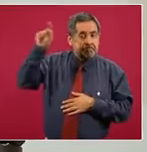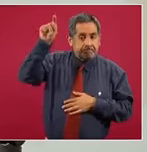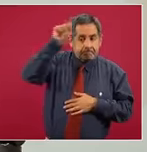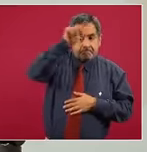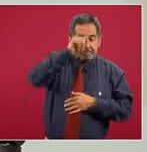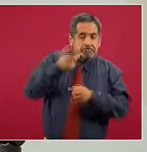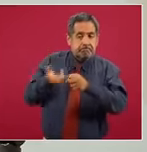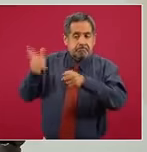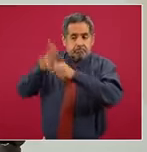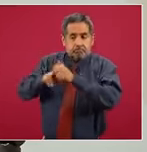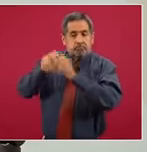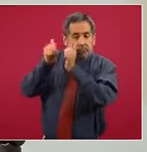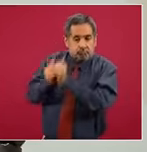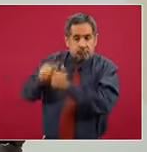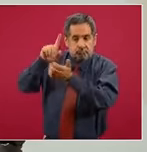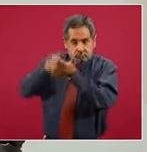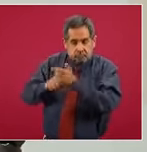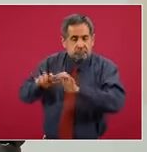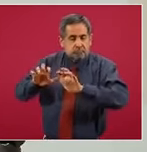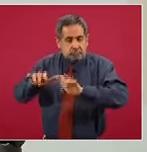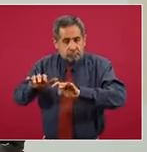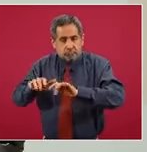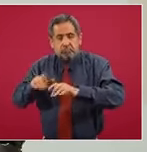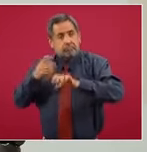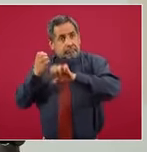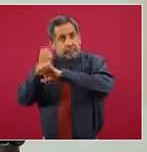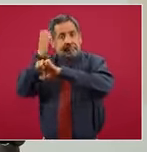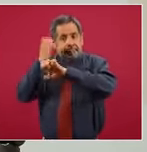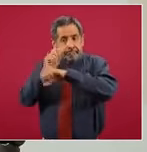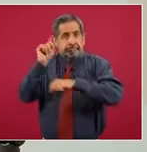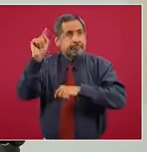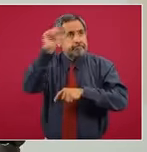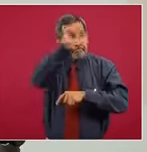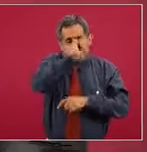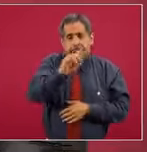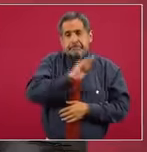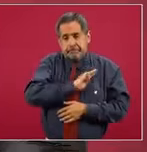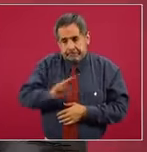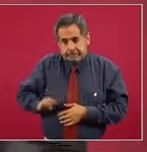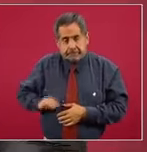en el hospital, en el estado, en el municipio,